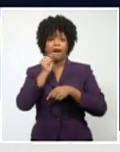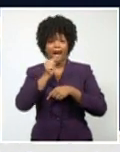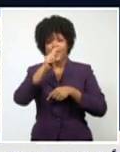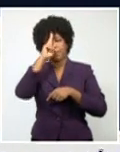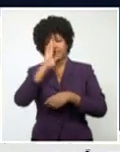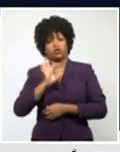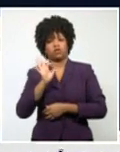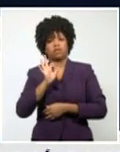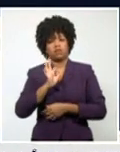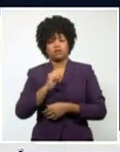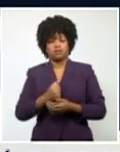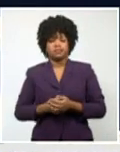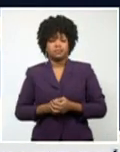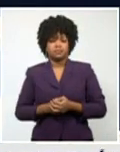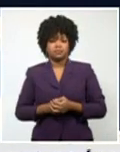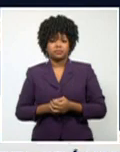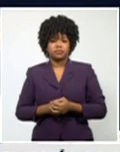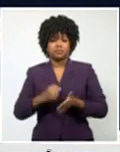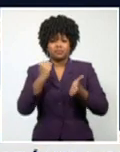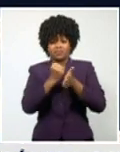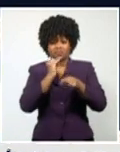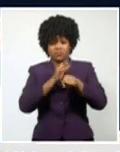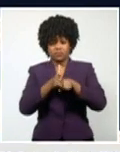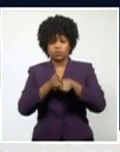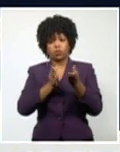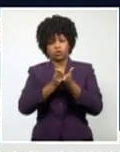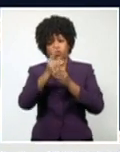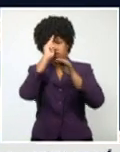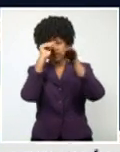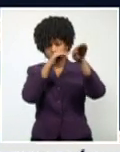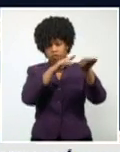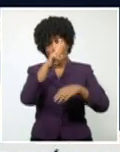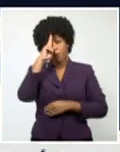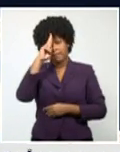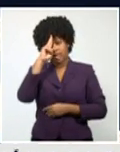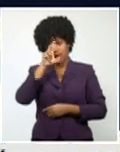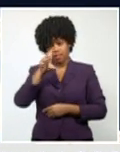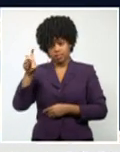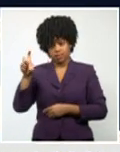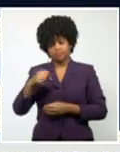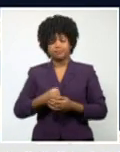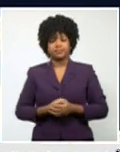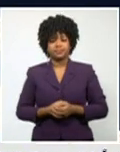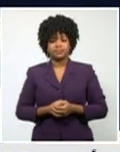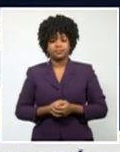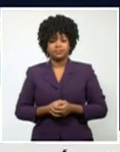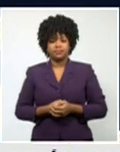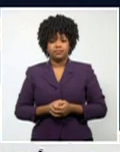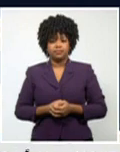COVID y se mantienen ingresados todavía. De ellos, el